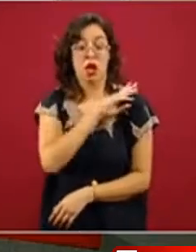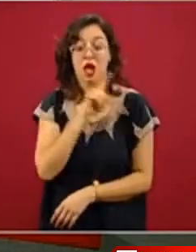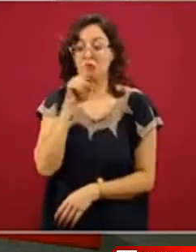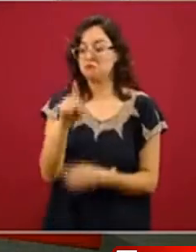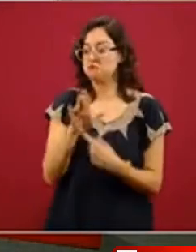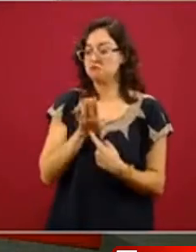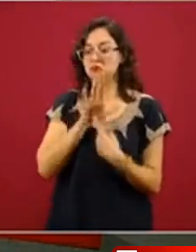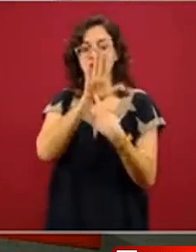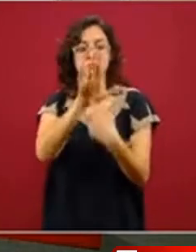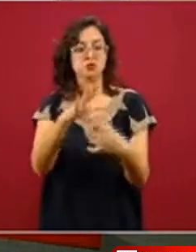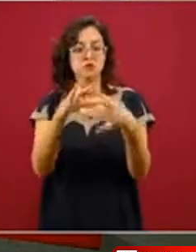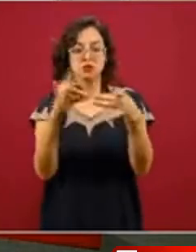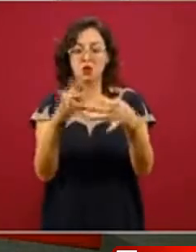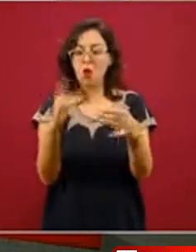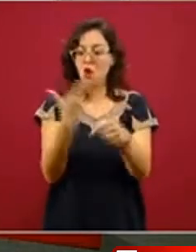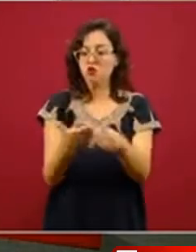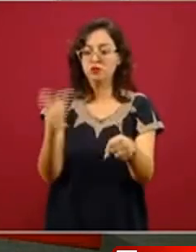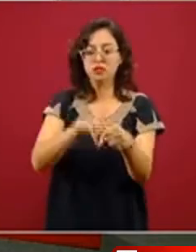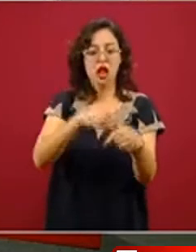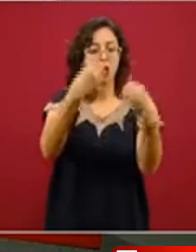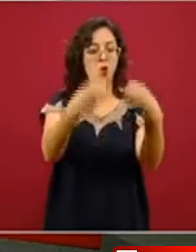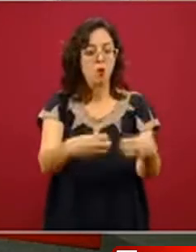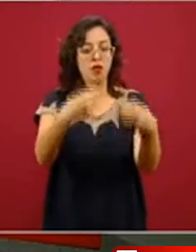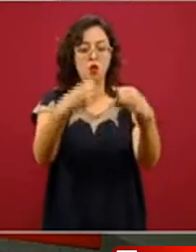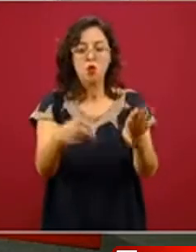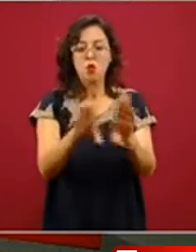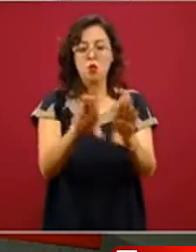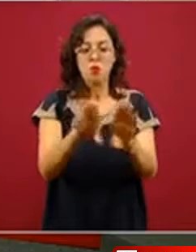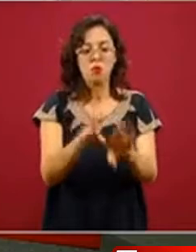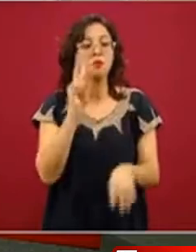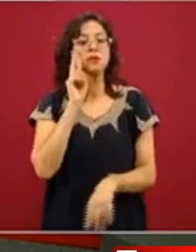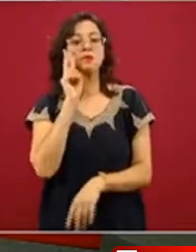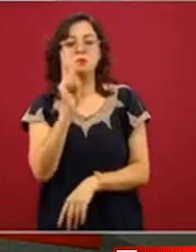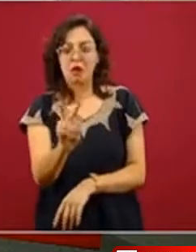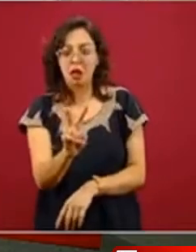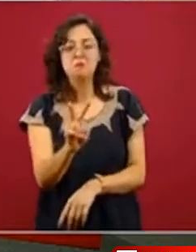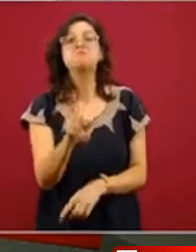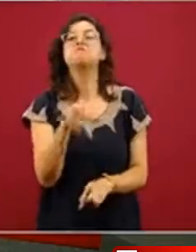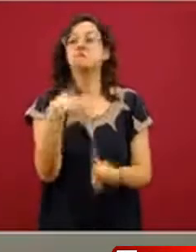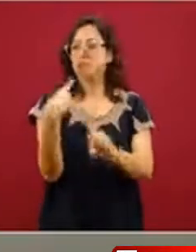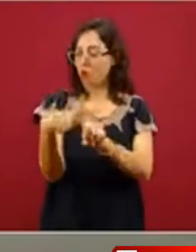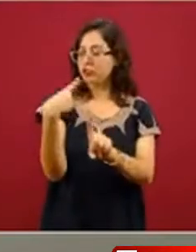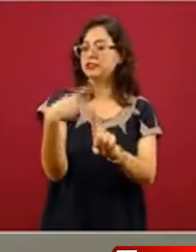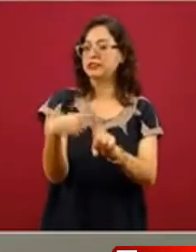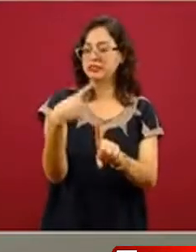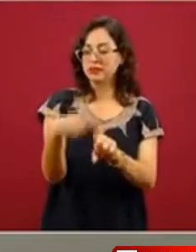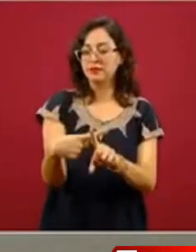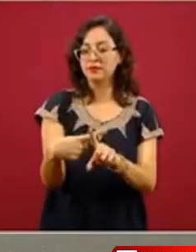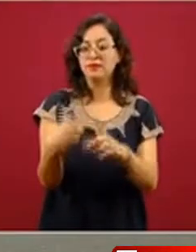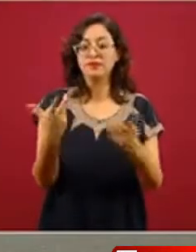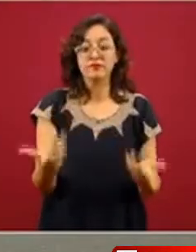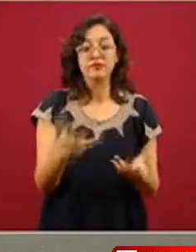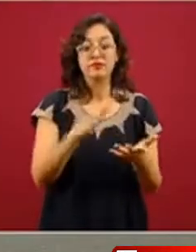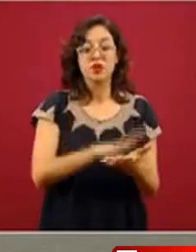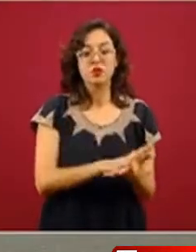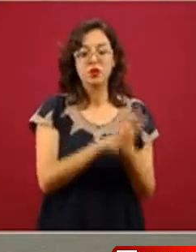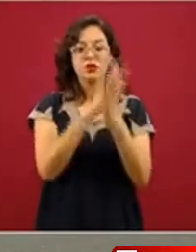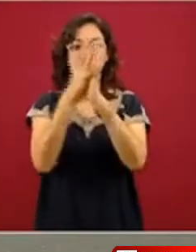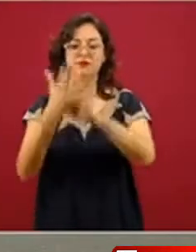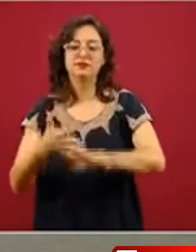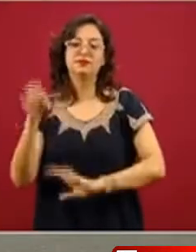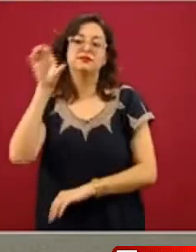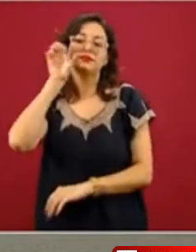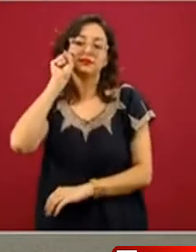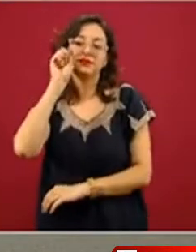ocupación hospitalaria, sobre la ocurrencia de casos, donde se ve señales muy alentadoras, por eso pasó a naranja, entre otros